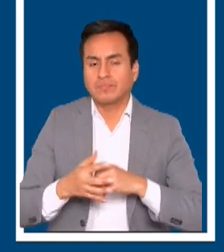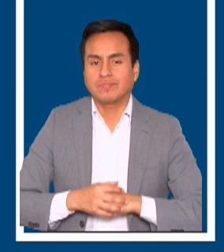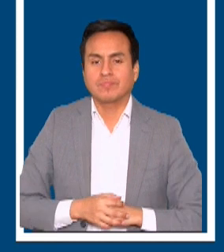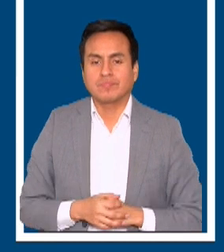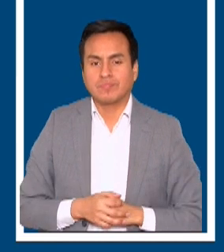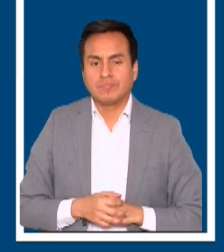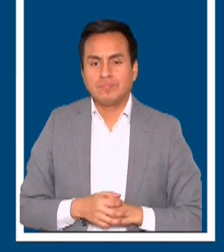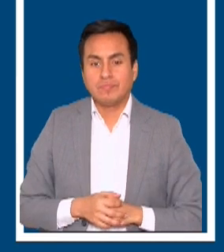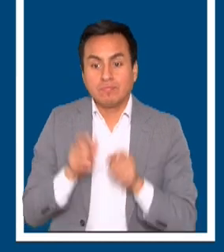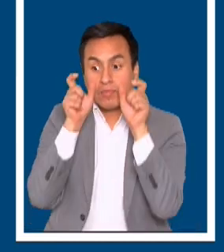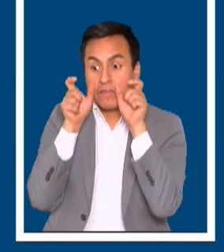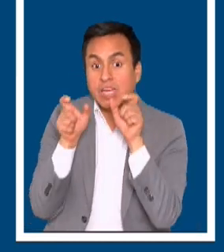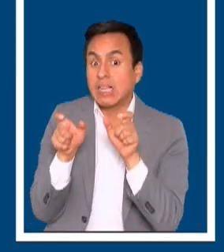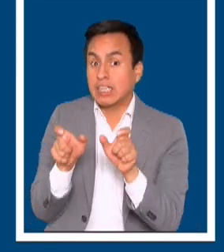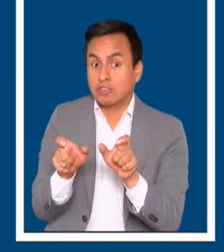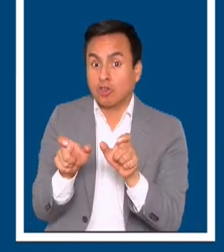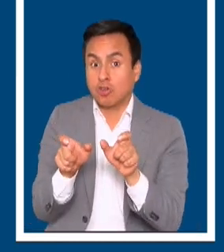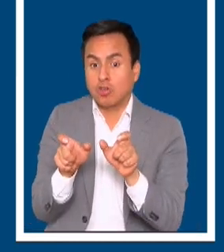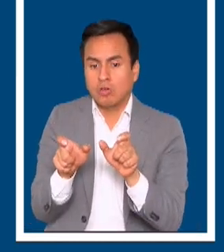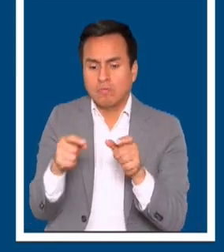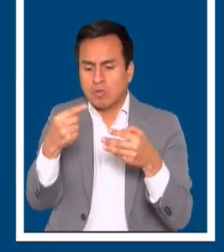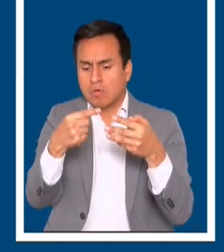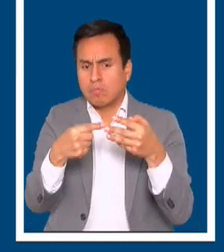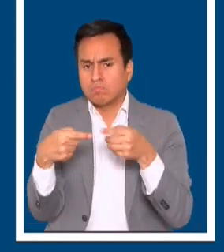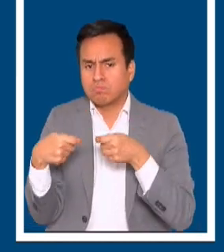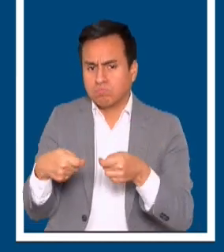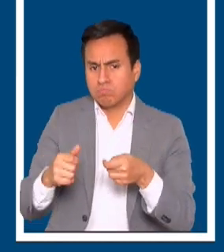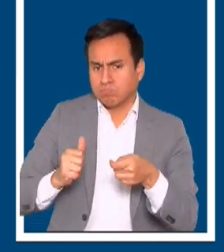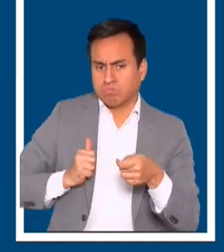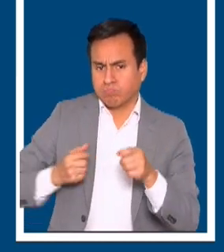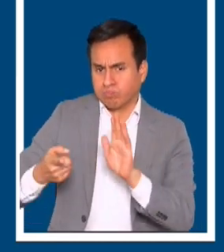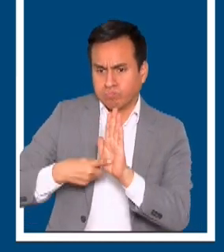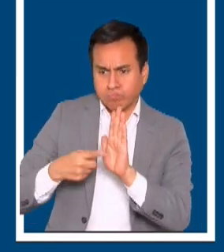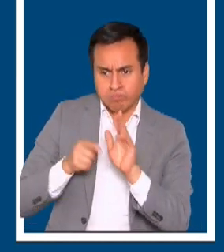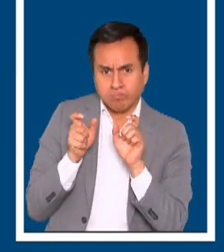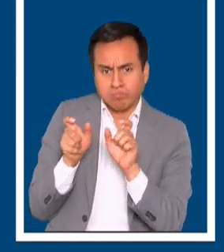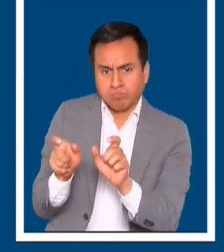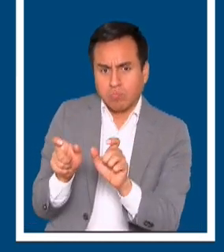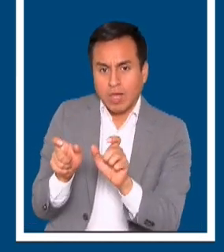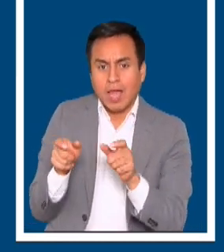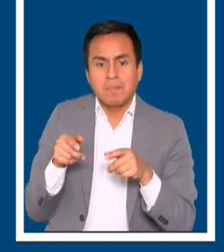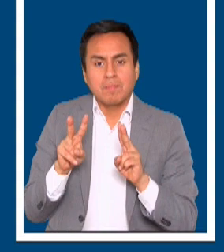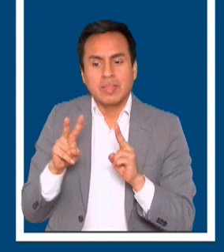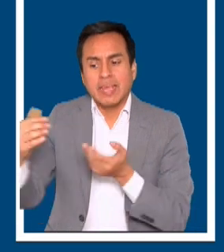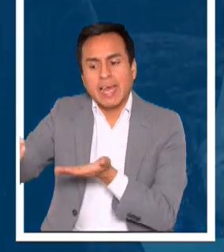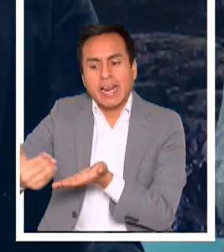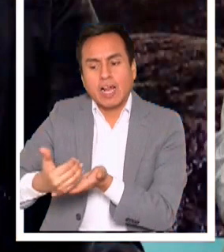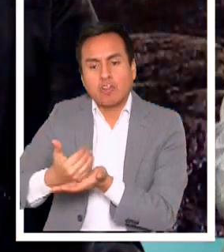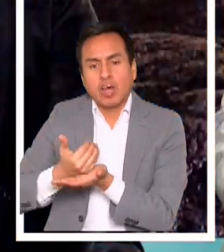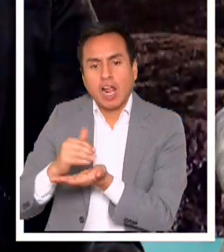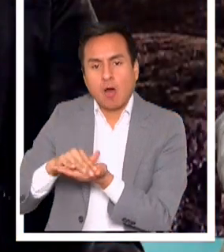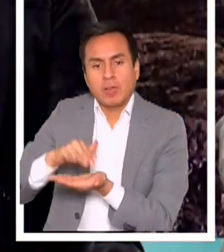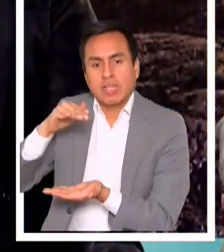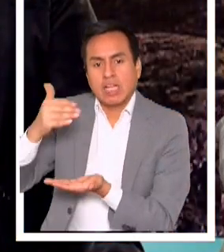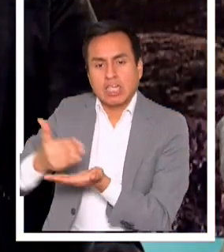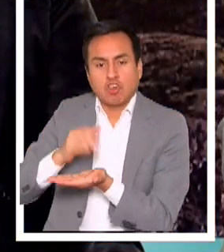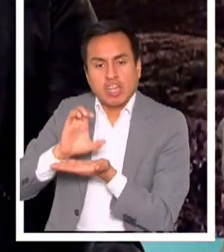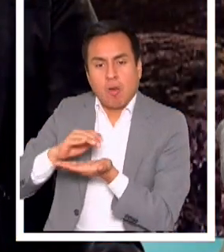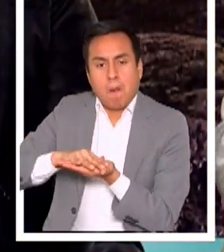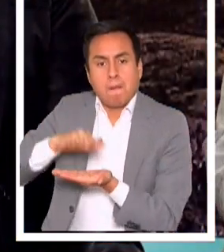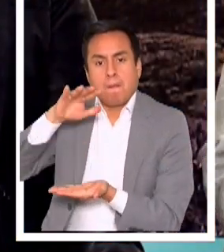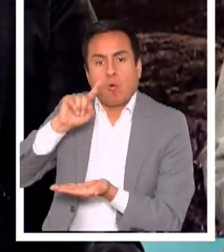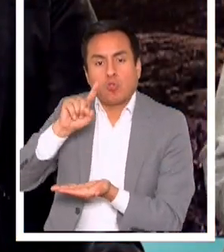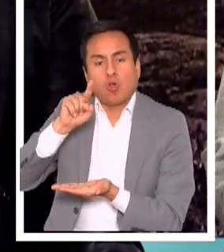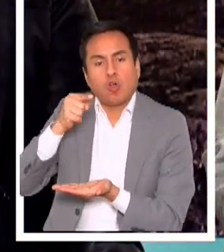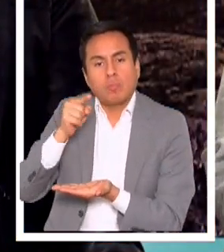la fiscalización del cumplimiento de las obligaciones tributarias permitiría recaudar o aumentar los ingresos Fiscales en